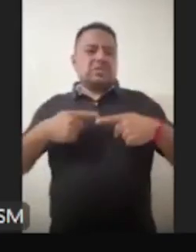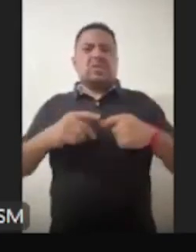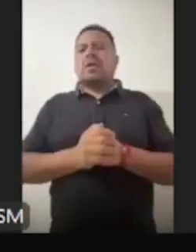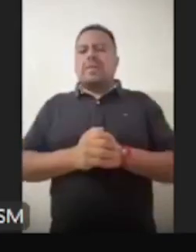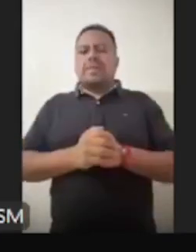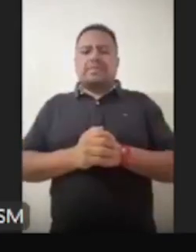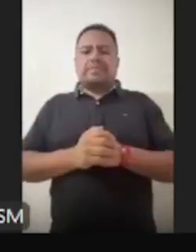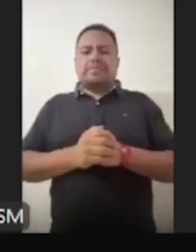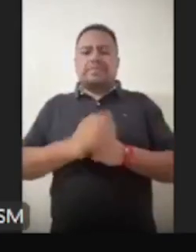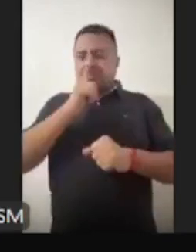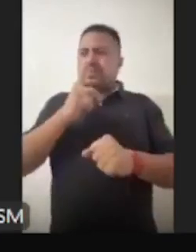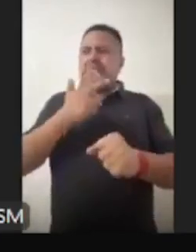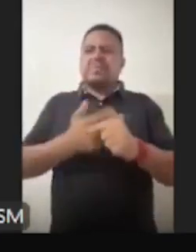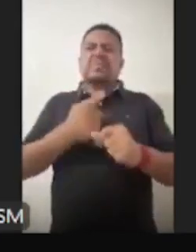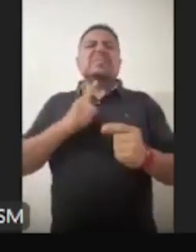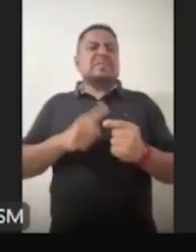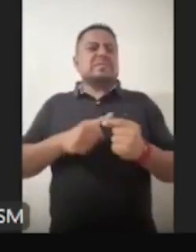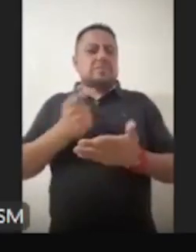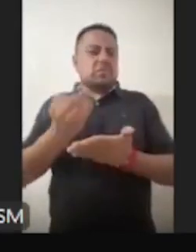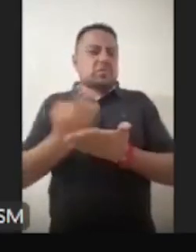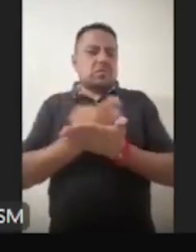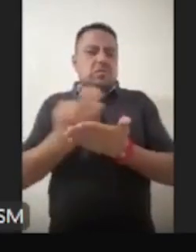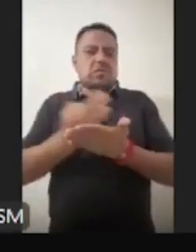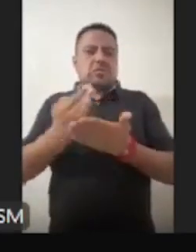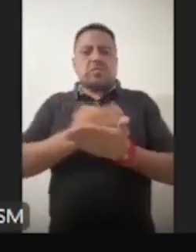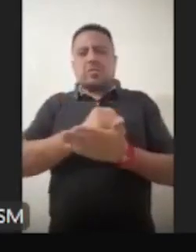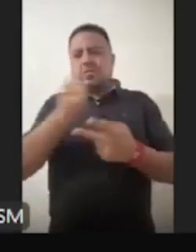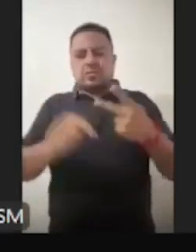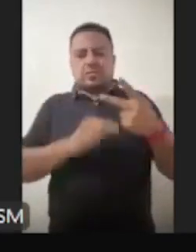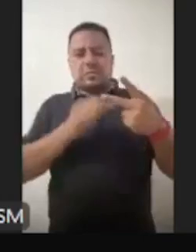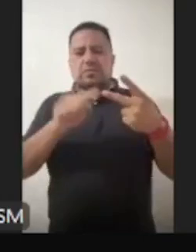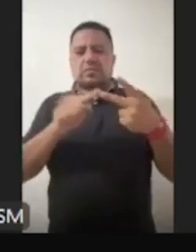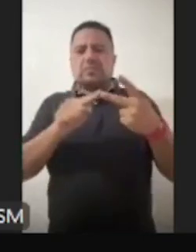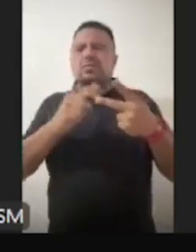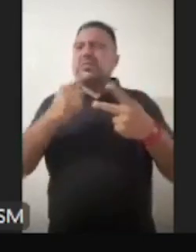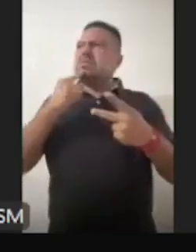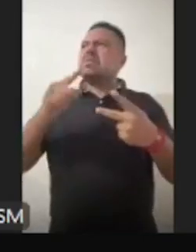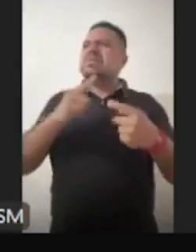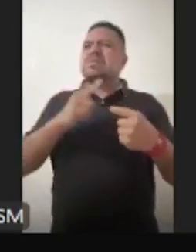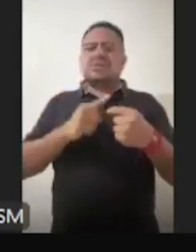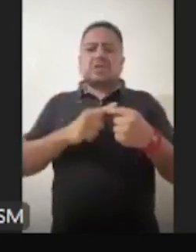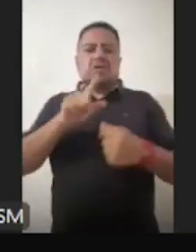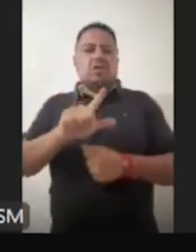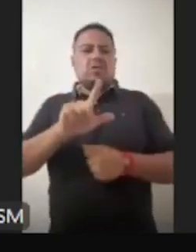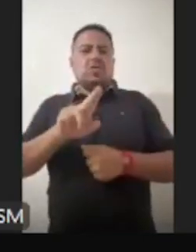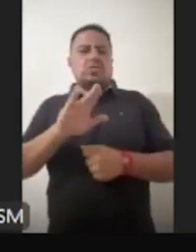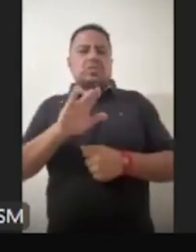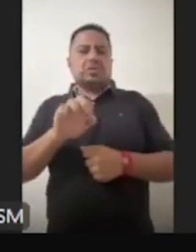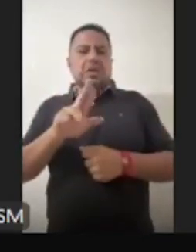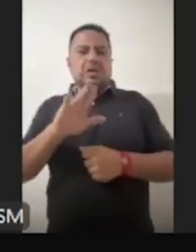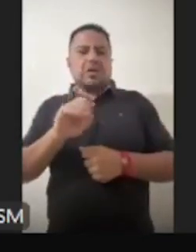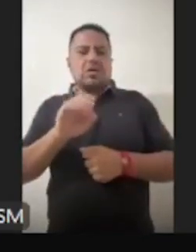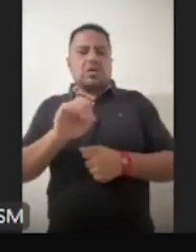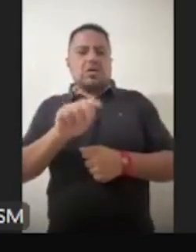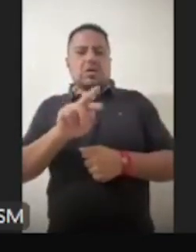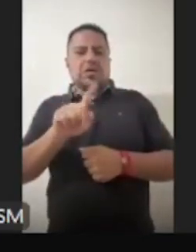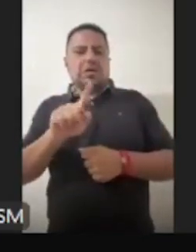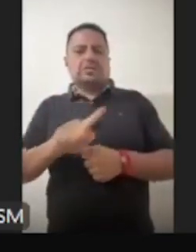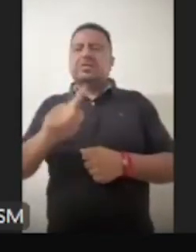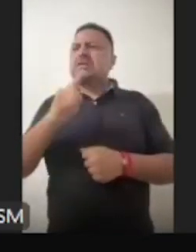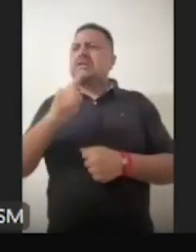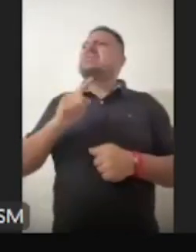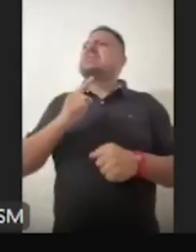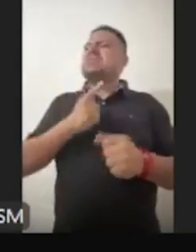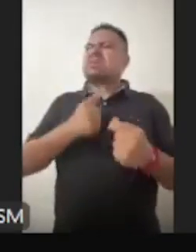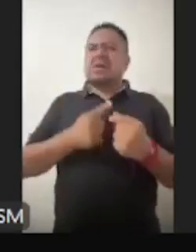partido responsable es Morena. En el siguiente asunto, la parte denunciante es Lucero Tornés Ortiz, el denunciado Rafael